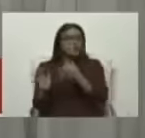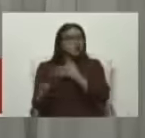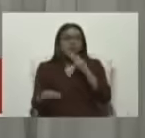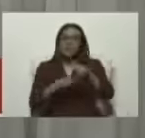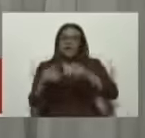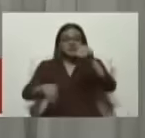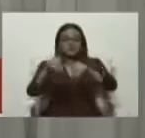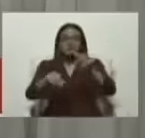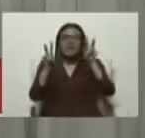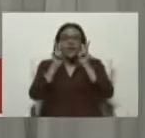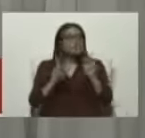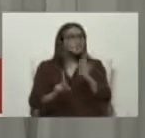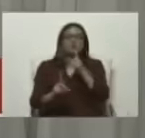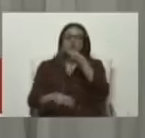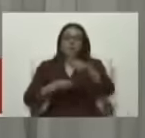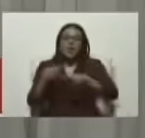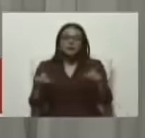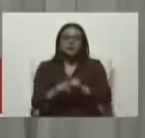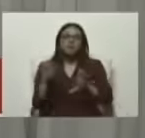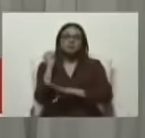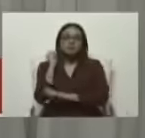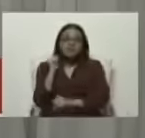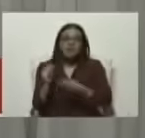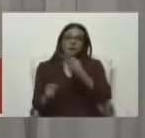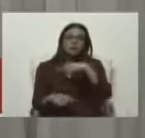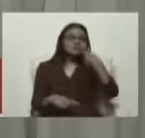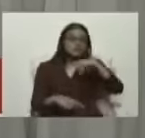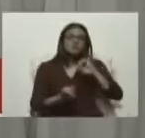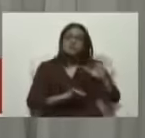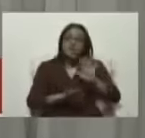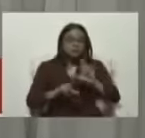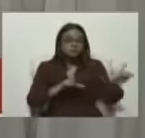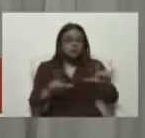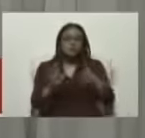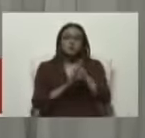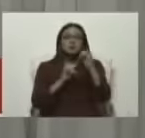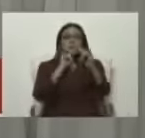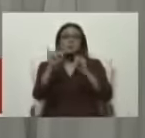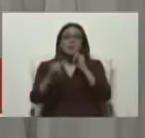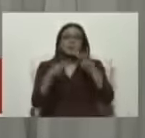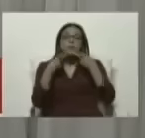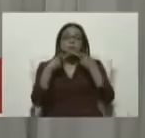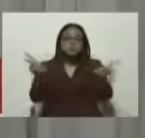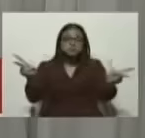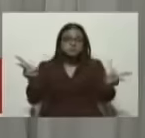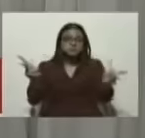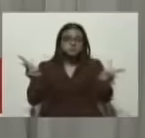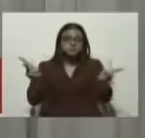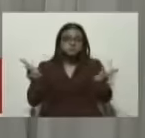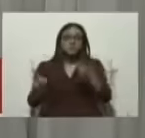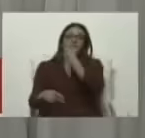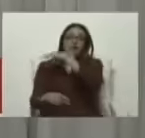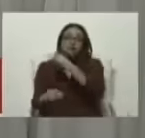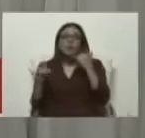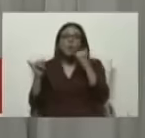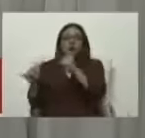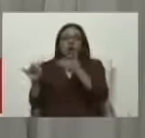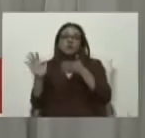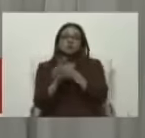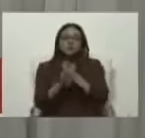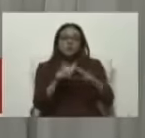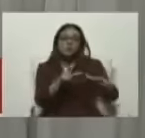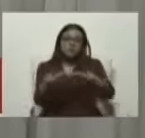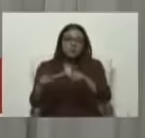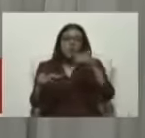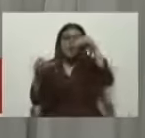No, muy por el contrario. Ya tienen, y lo denunciamos aquí, lo estamos denunciando públicamente, tienen un centro en la